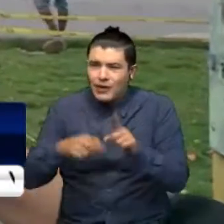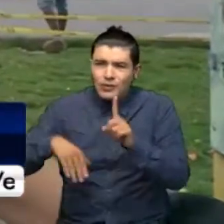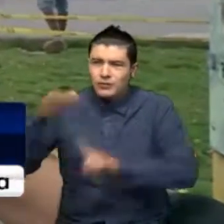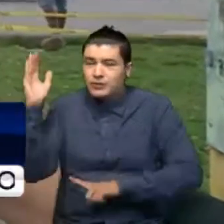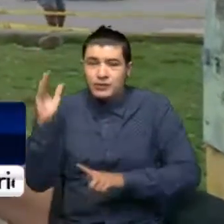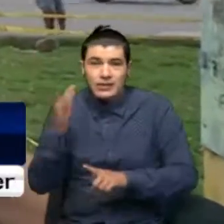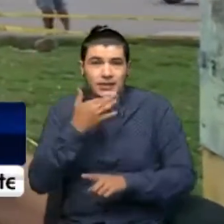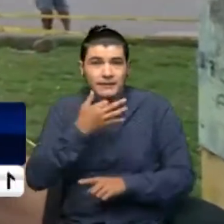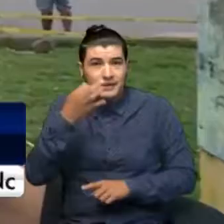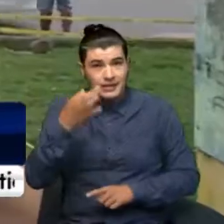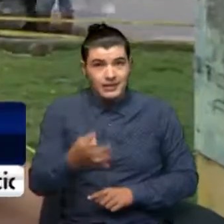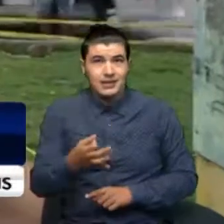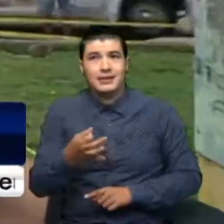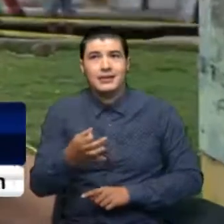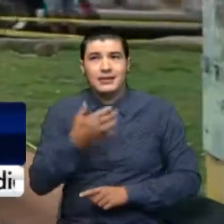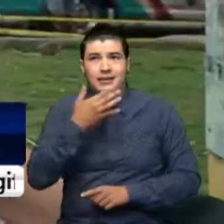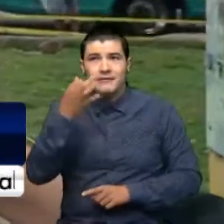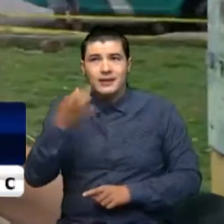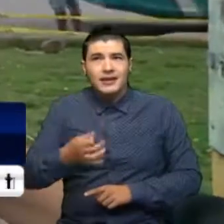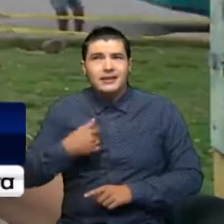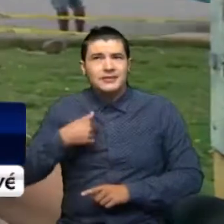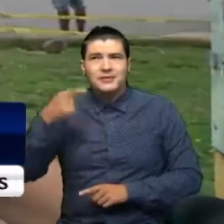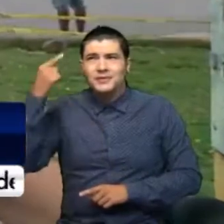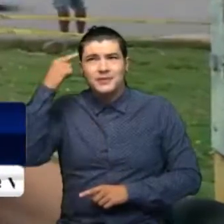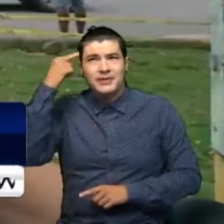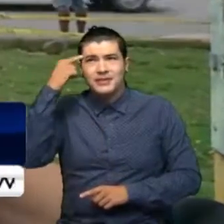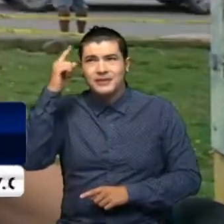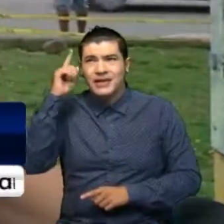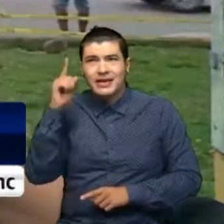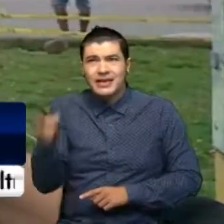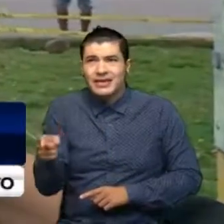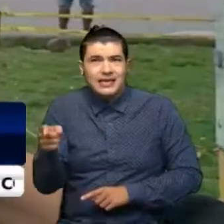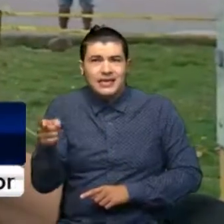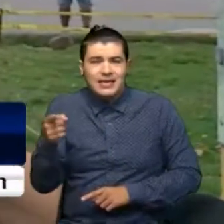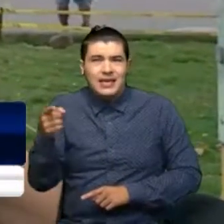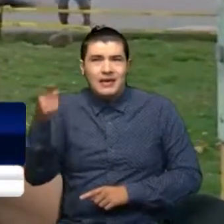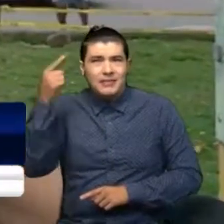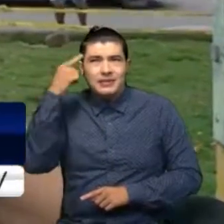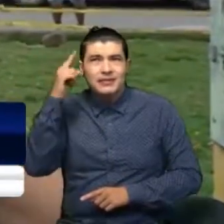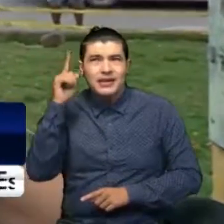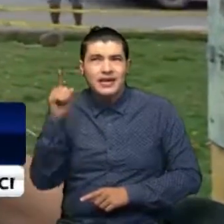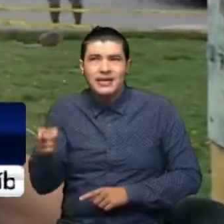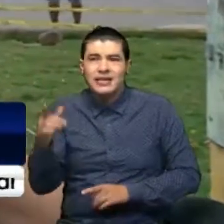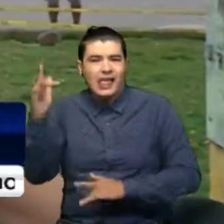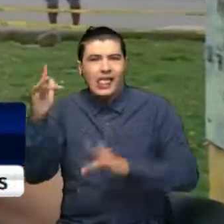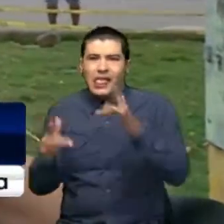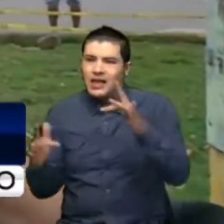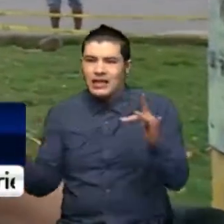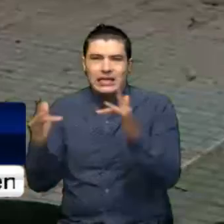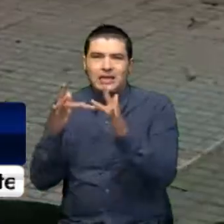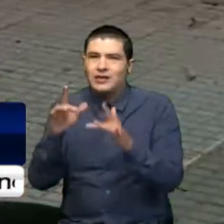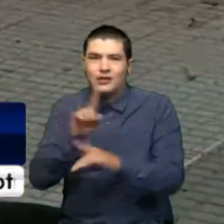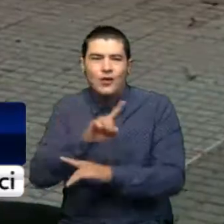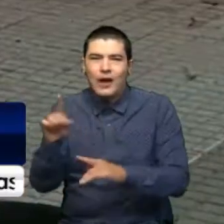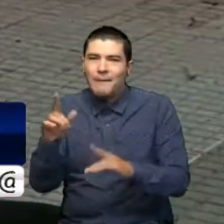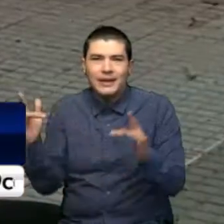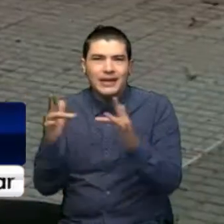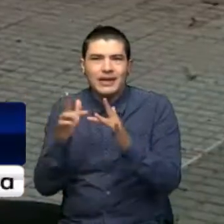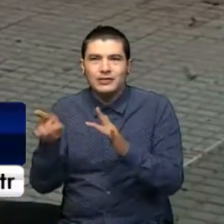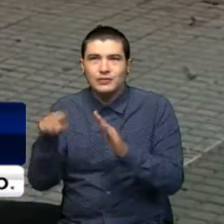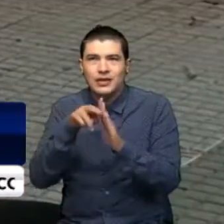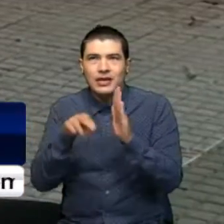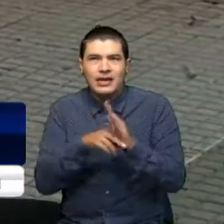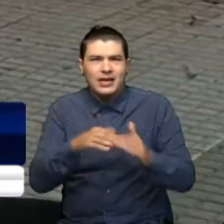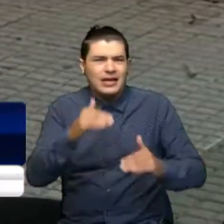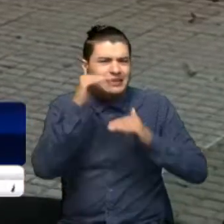francamente considero que ahí está la desproporción de la medida e instituida en el código el salario